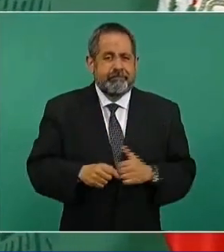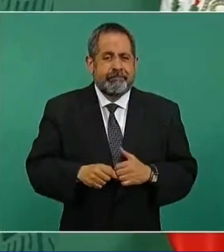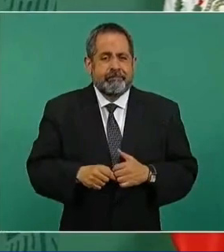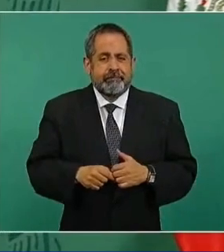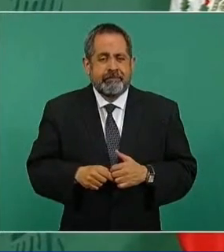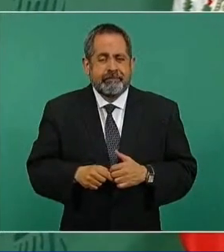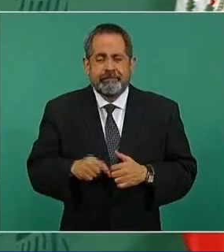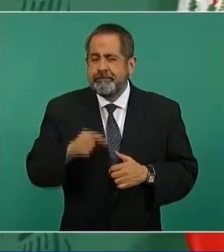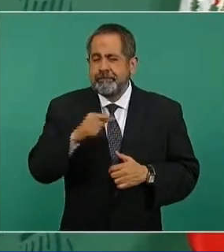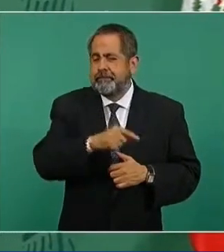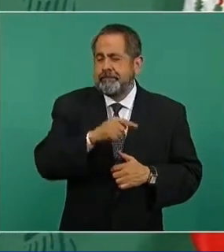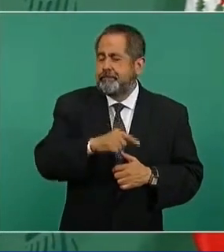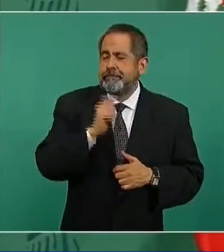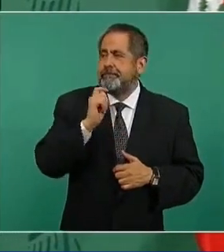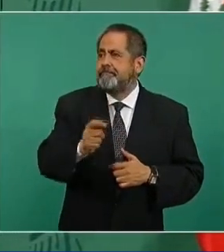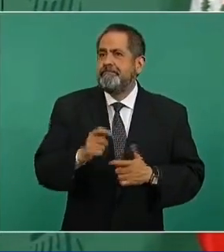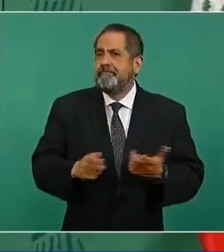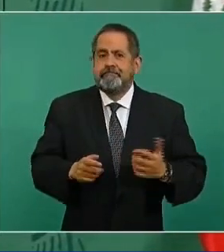no le tengan